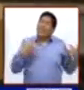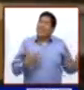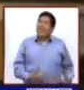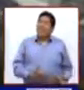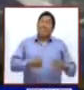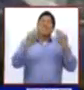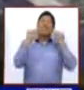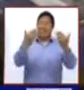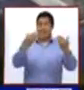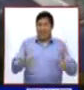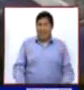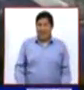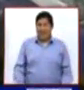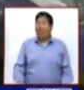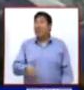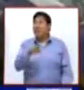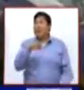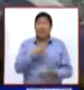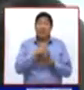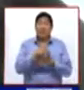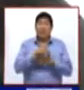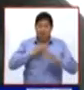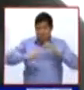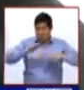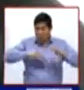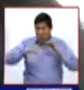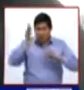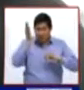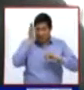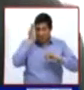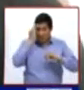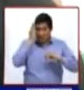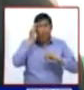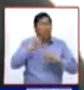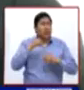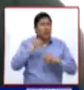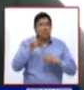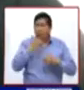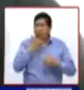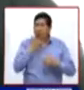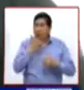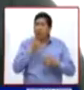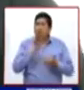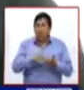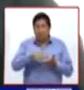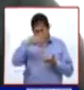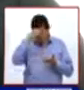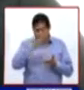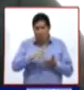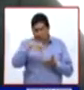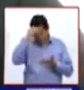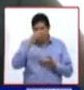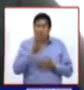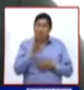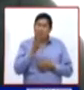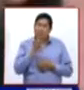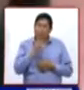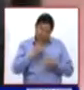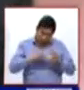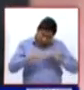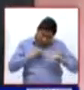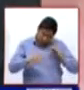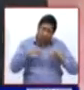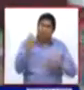muchas gracias. ¿Tú le vas a ayudar a tu mamá también a costurar? ¿Sabes algo de costura? Sí, voy a aprender con mi mamá, voy a costurar